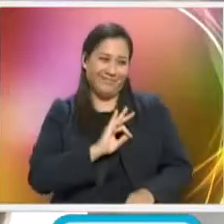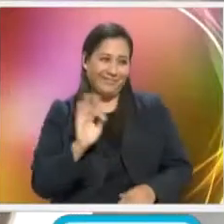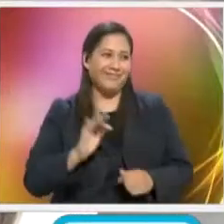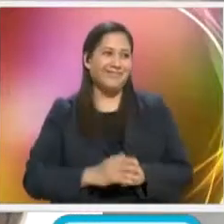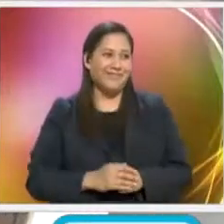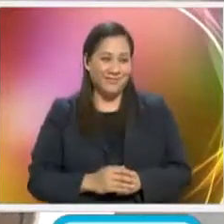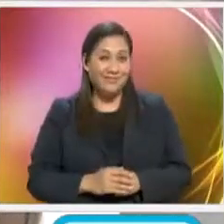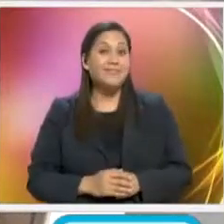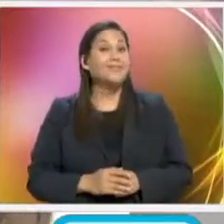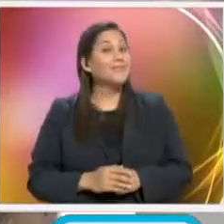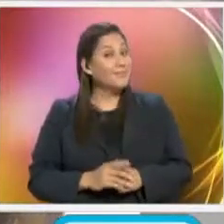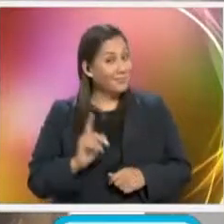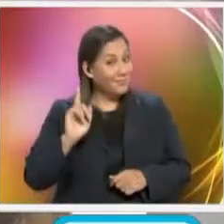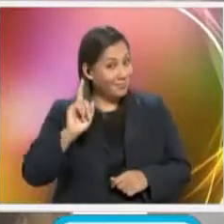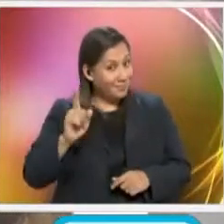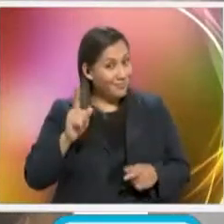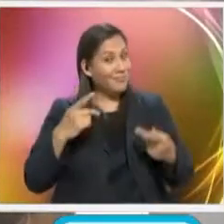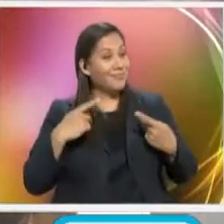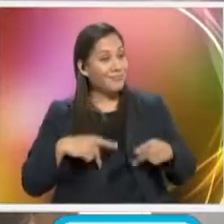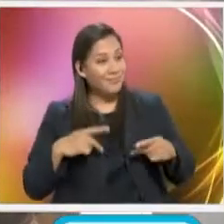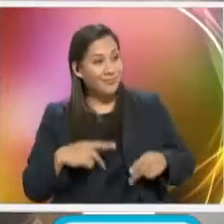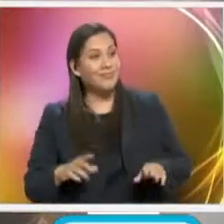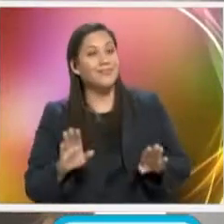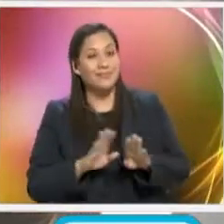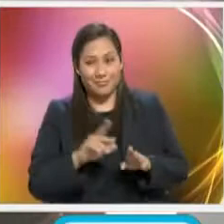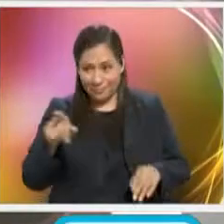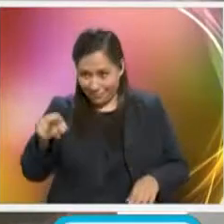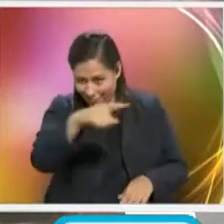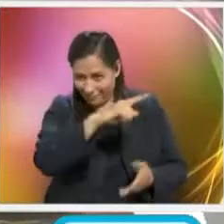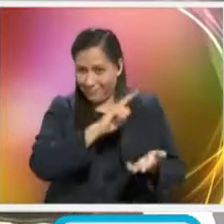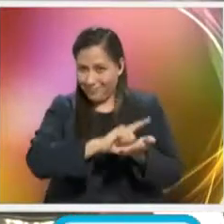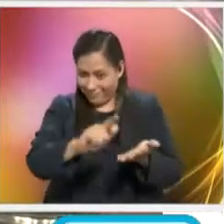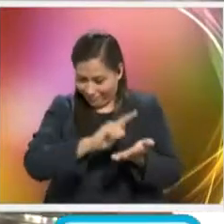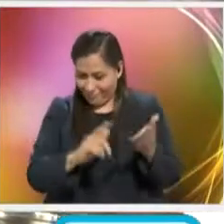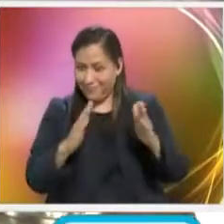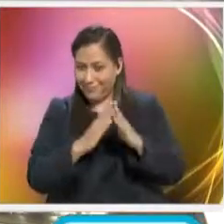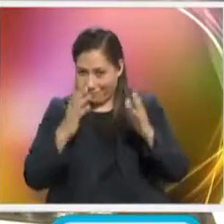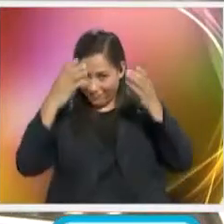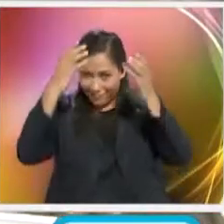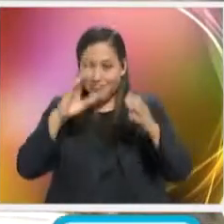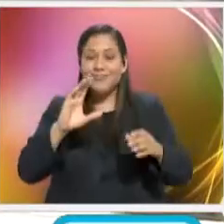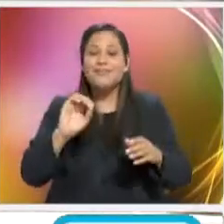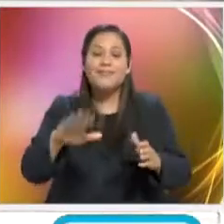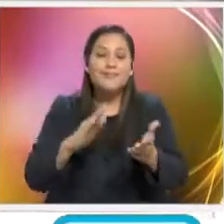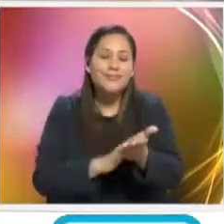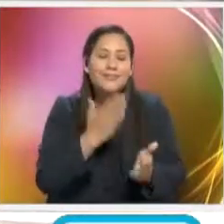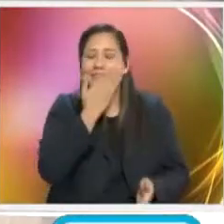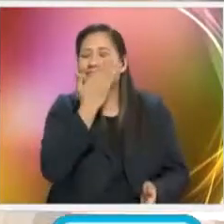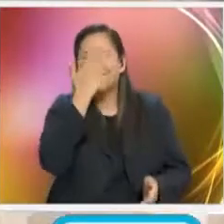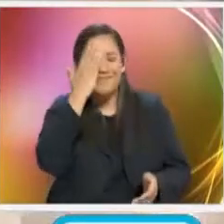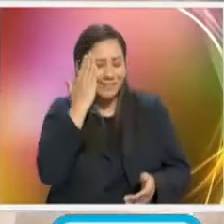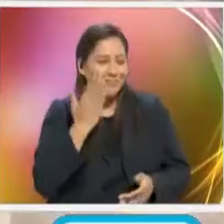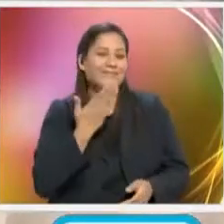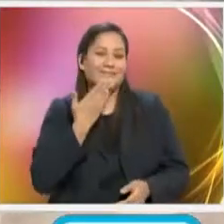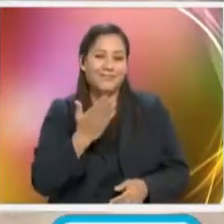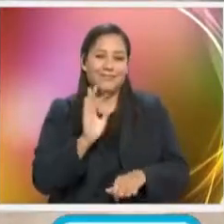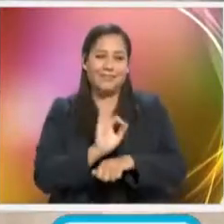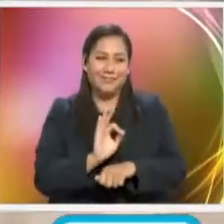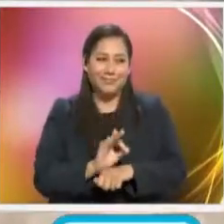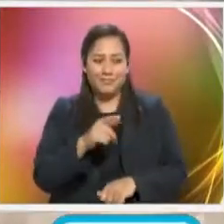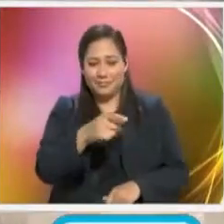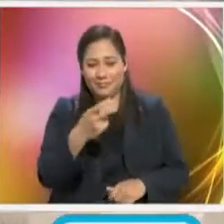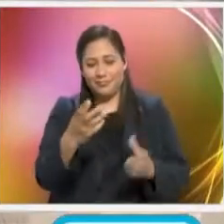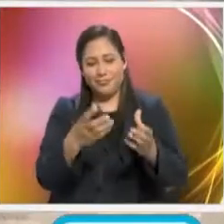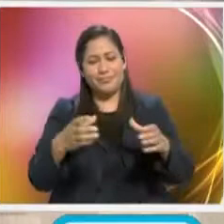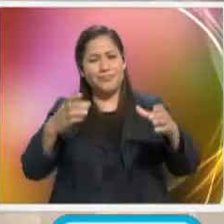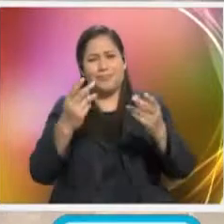está. Luego la gente va a decir, pero venga, se limpiar Pero la venga, casa, sí, chef, exacto. también, por favor. Una ¿no? mascarilla, lo que sea, nos queda muy bien. Muy bien. Entonces esto se funde de volada, lo